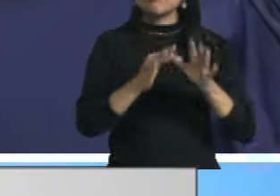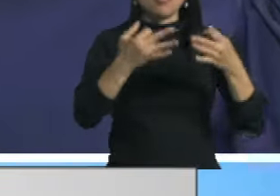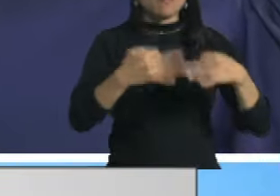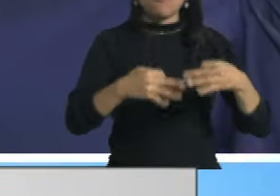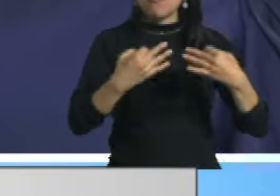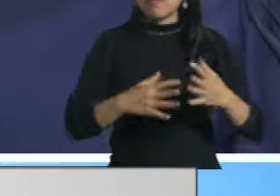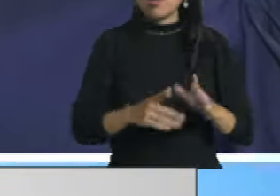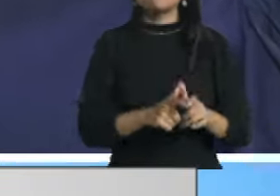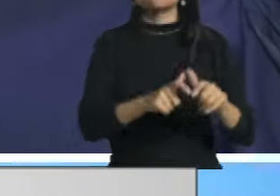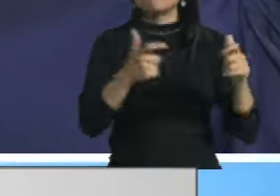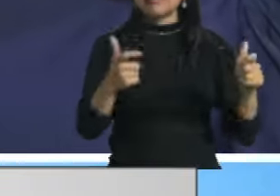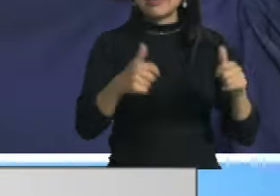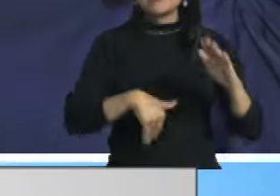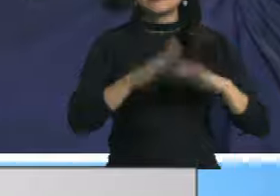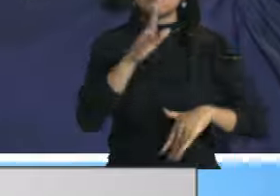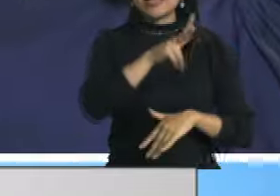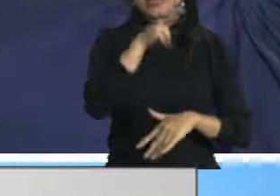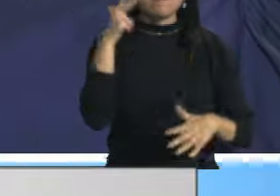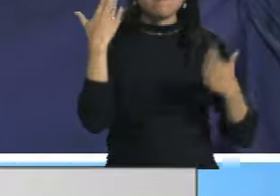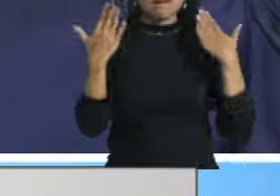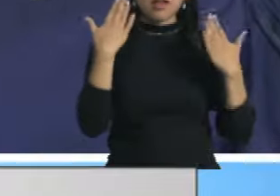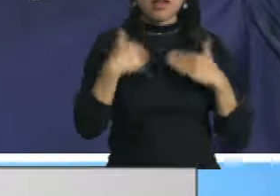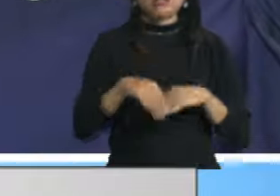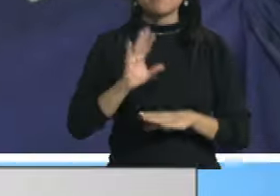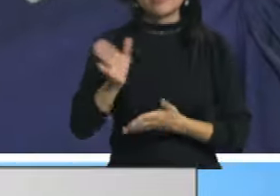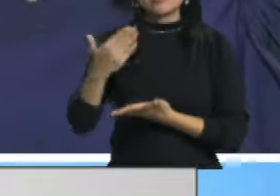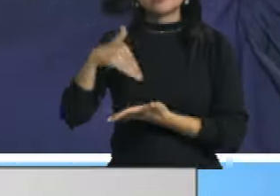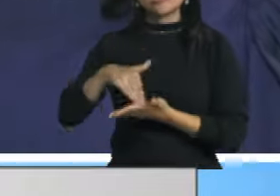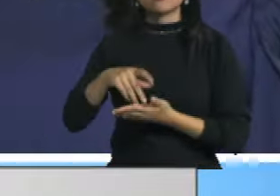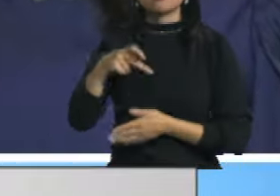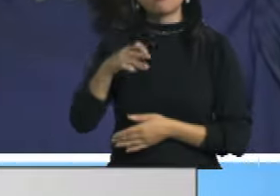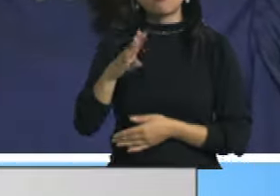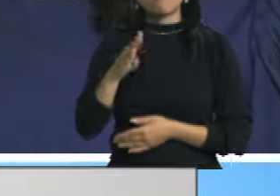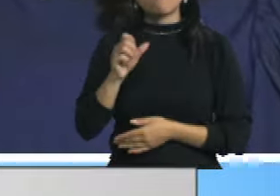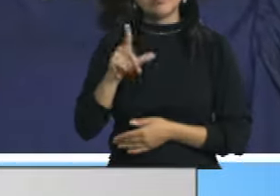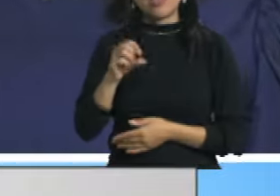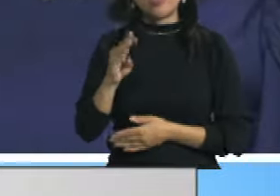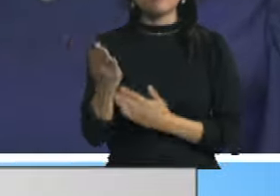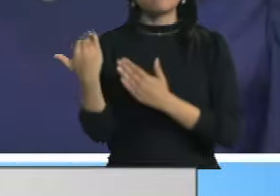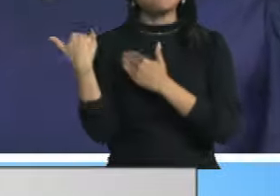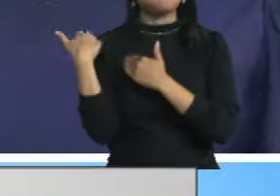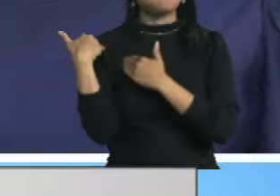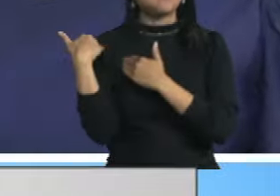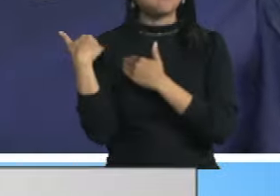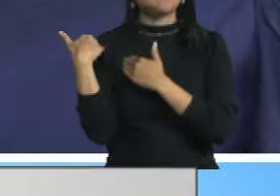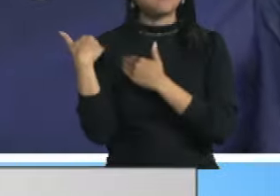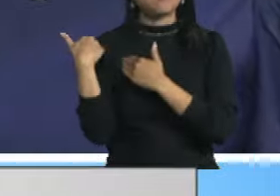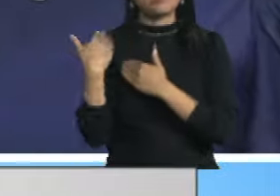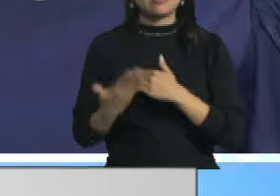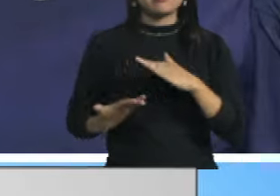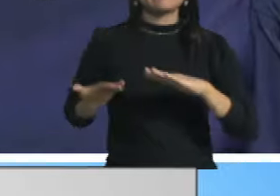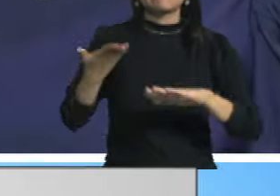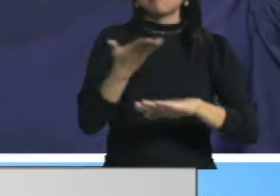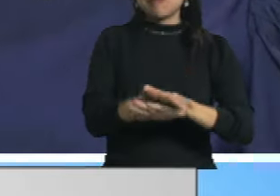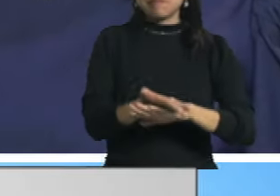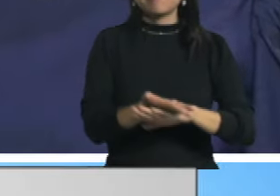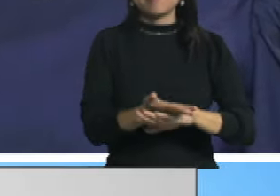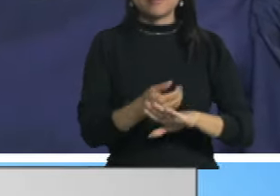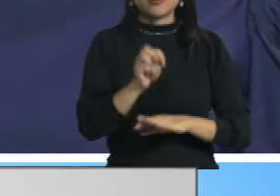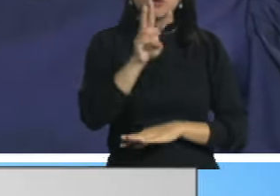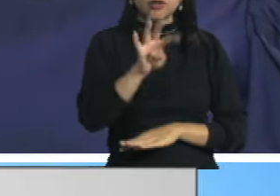mucho más fuerte en las zonas rurales. De hecho, centros poblados y rurales dispersos tiene una proporción de ocupados informales